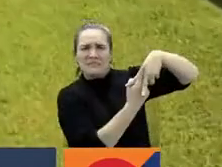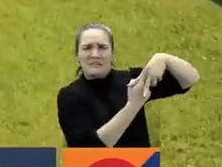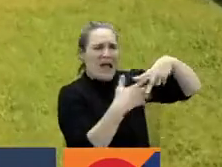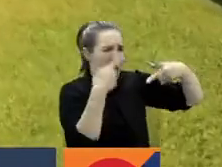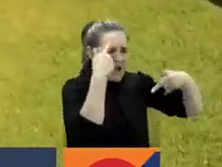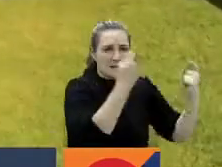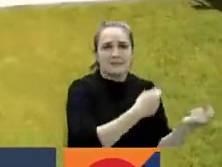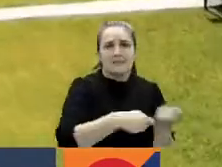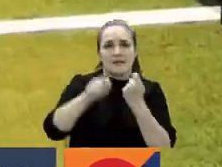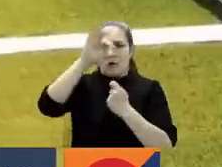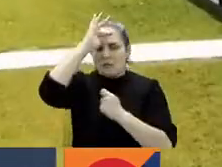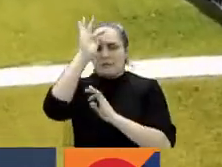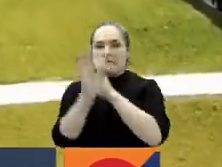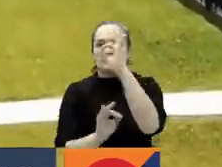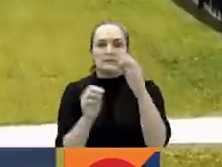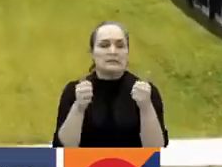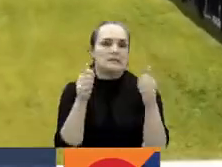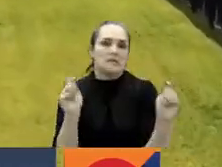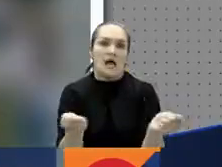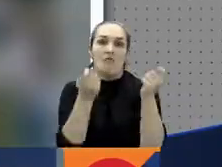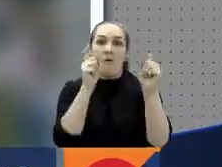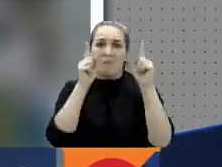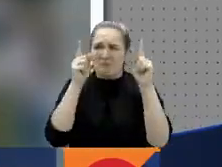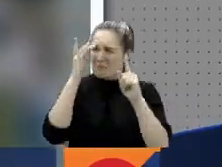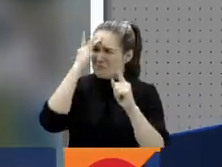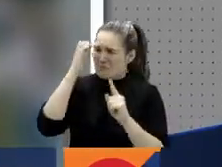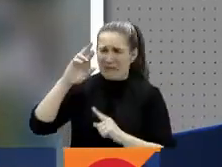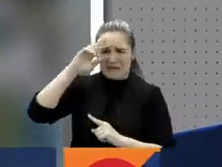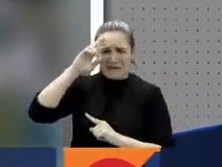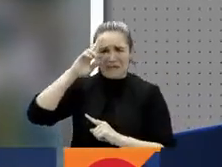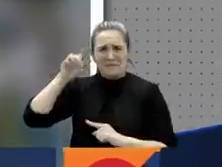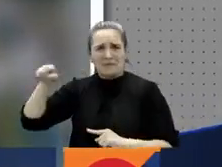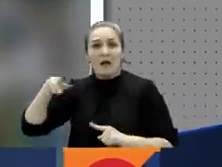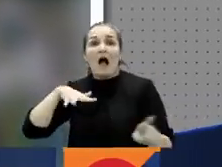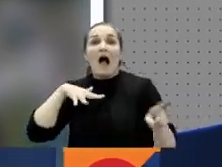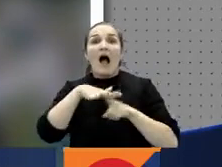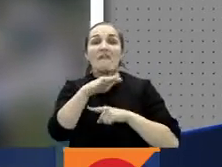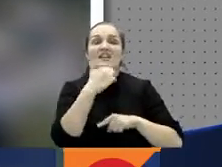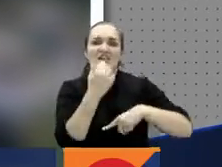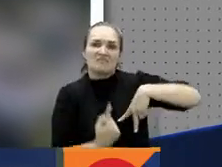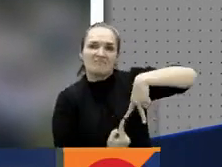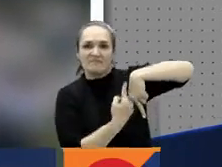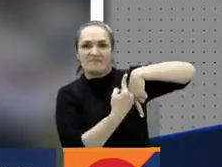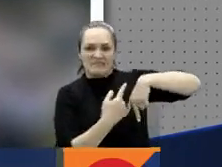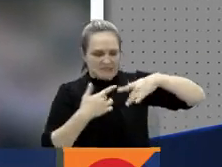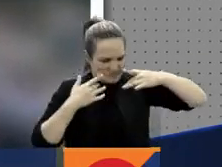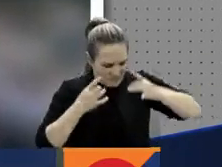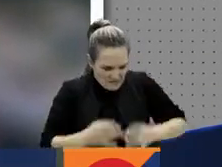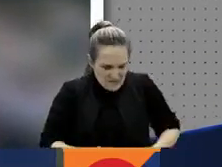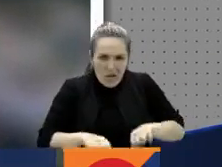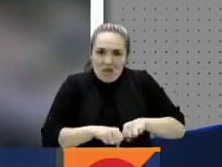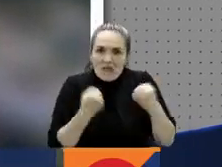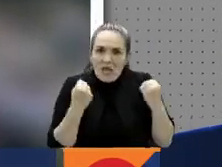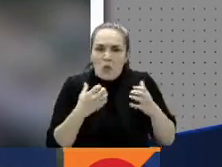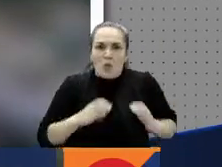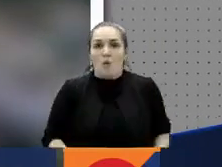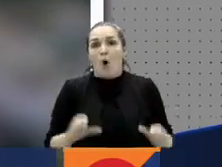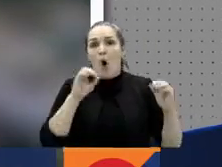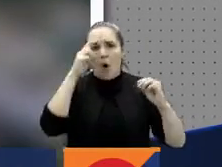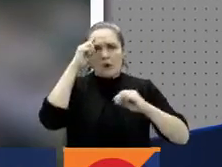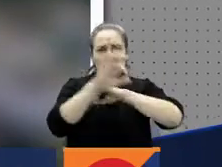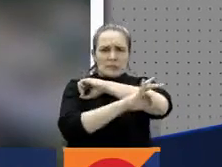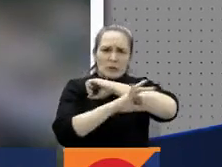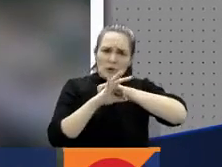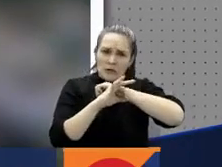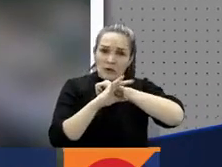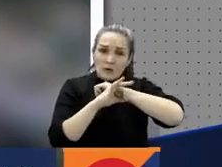se encuentra fuera de peligro. Sin embargo, no están claras cuáles serán las consecuencias físicas y psicológicas que esta agresión le causará, por lo que ayer justamente se